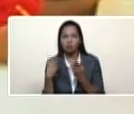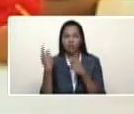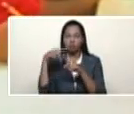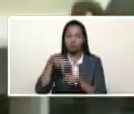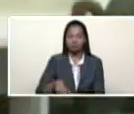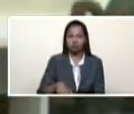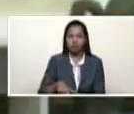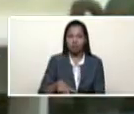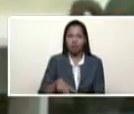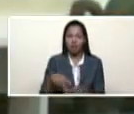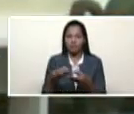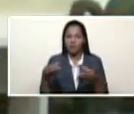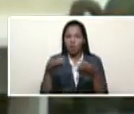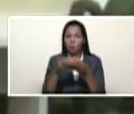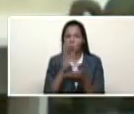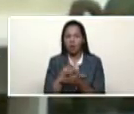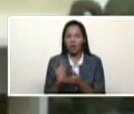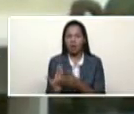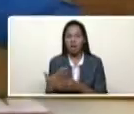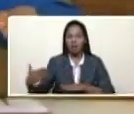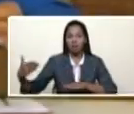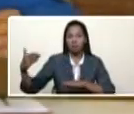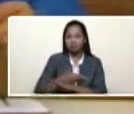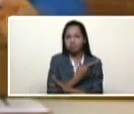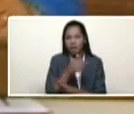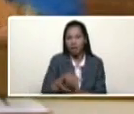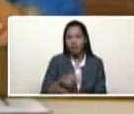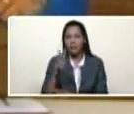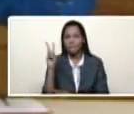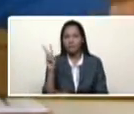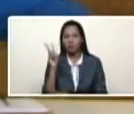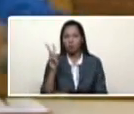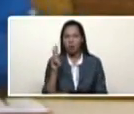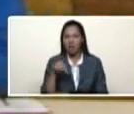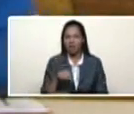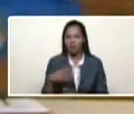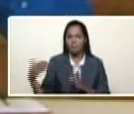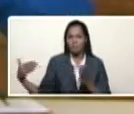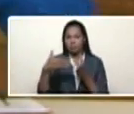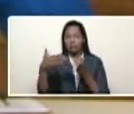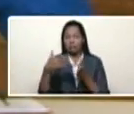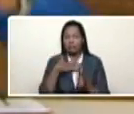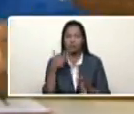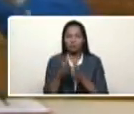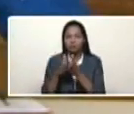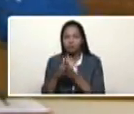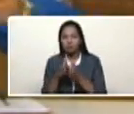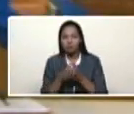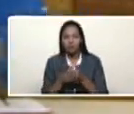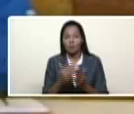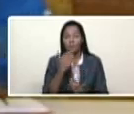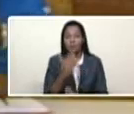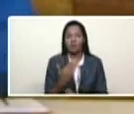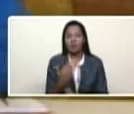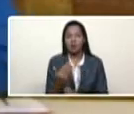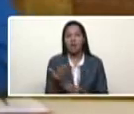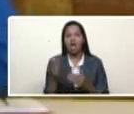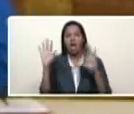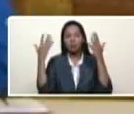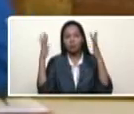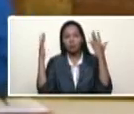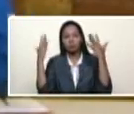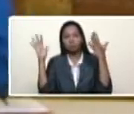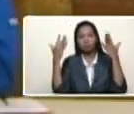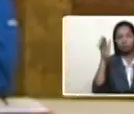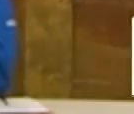del pequeño grupo que pretendió llenar de violencia en la escaramuza golpista y pedirle al pueblo de Venezuela un aplauso a esta Fuerza Armada